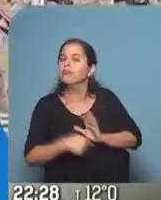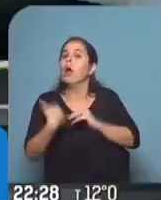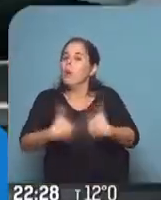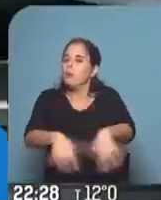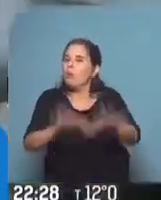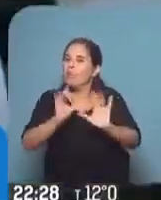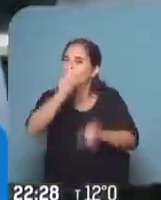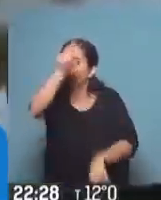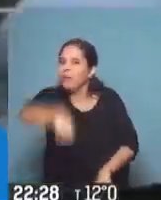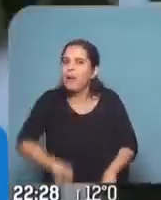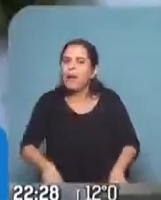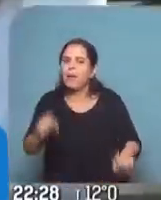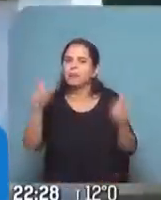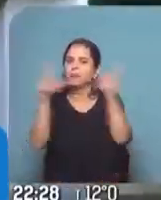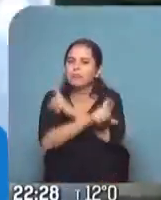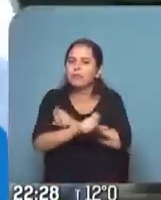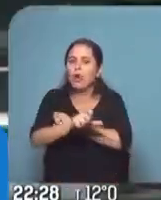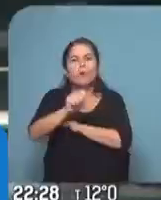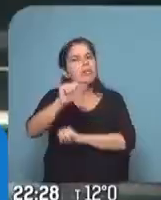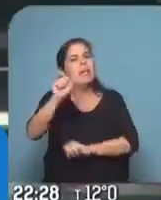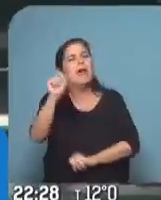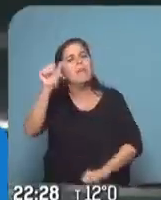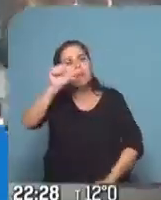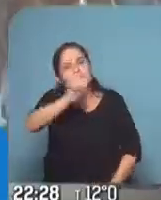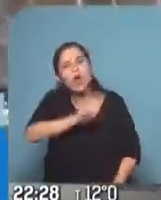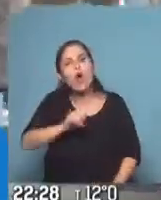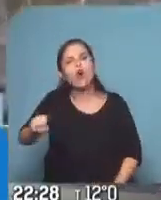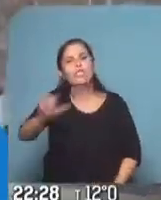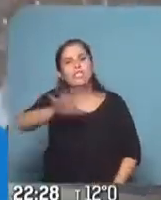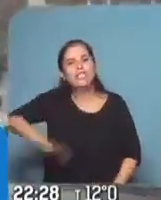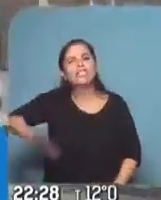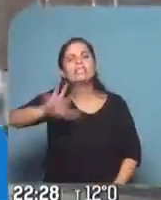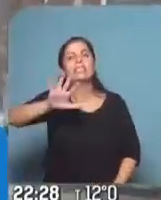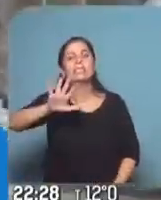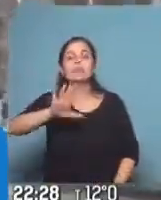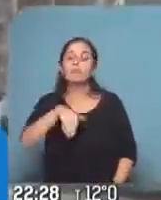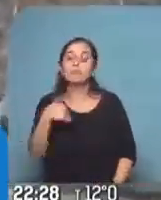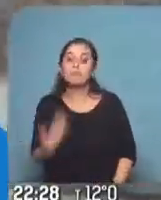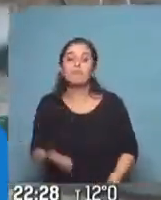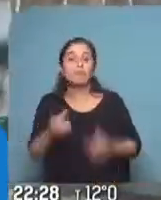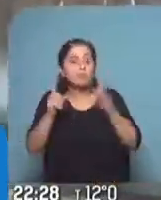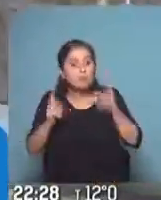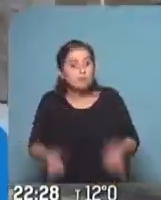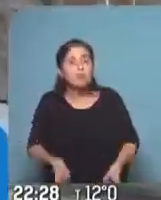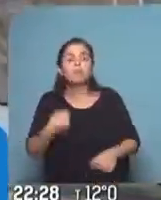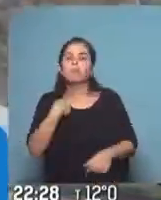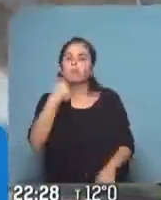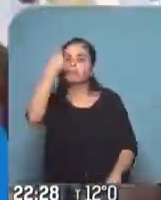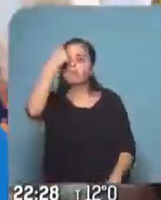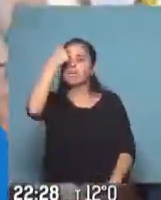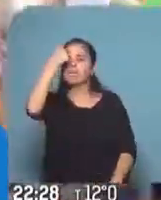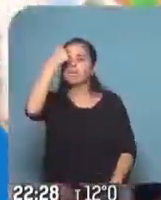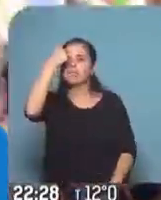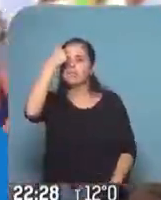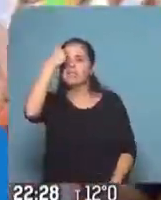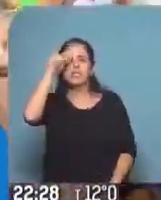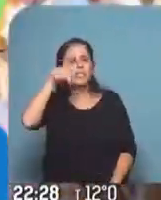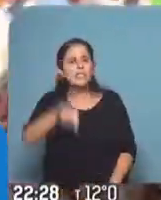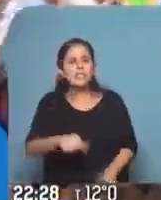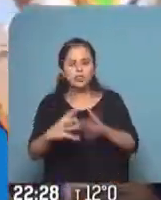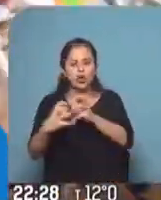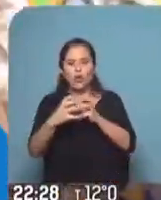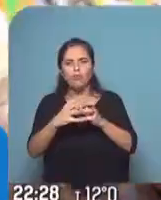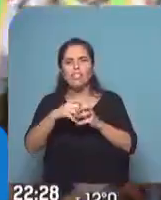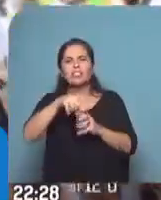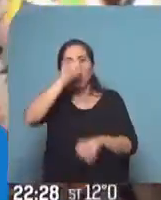también las agencias de inteligencia de países aliados creen que las actuales tensiones son el resultado de la decisión